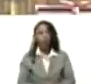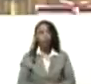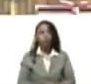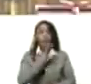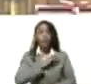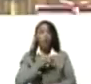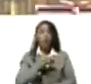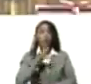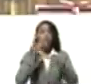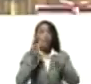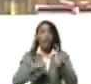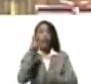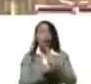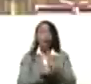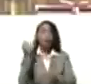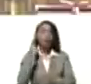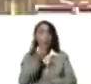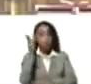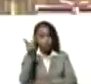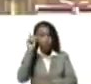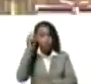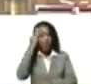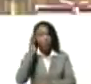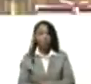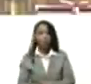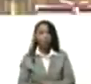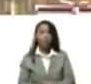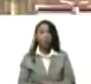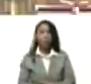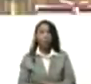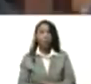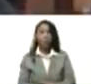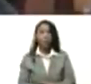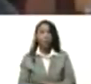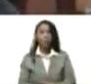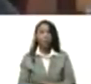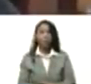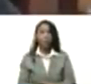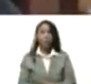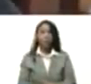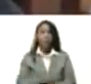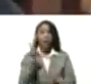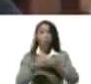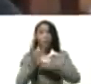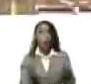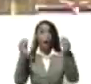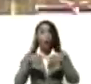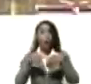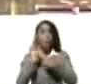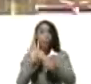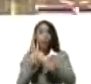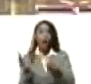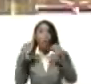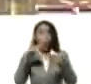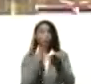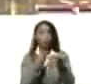verdad carlos nosotros anualmente hacemos las jornadas de vacunación para niños y